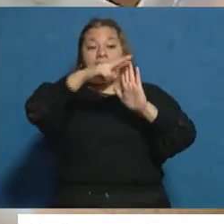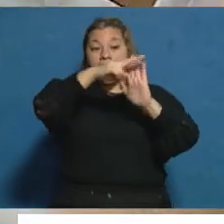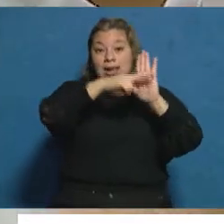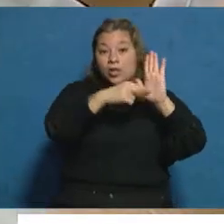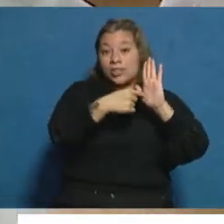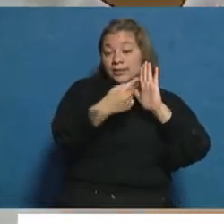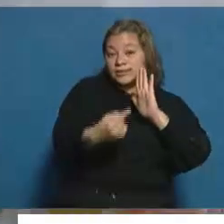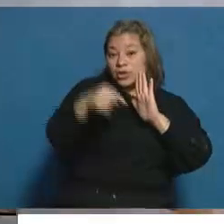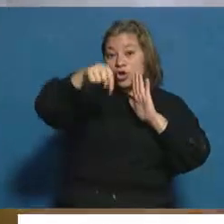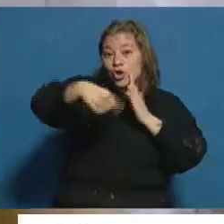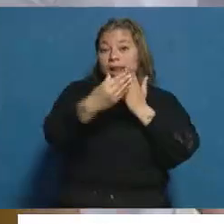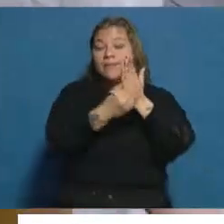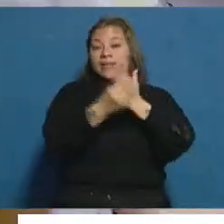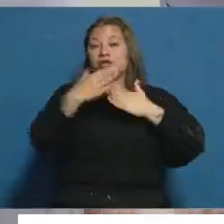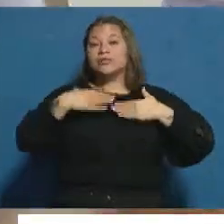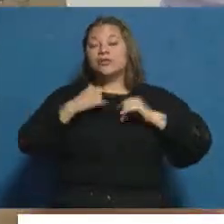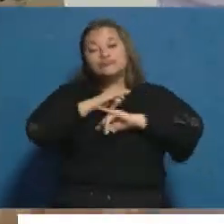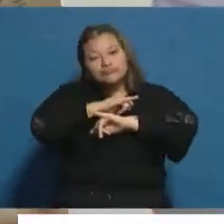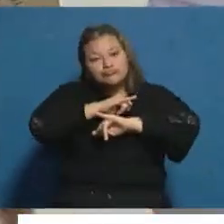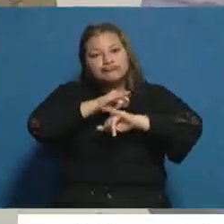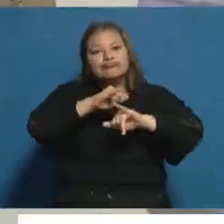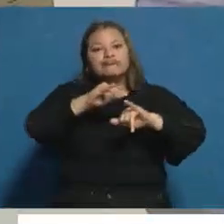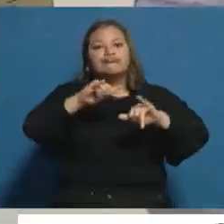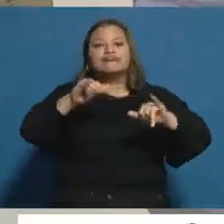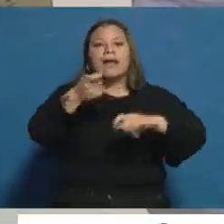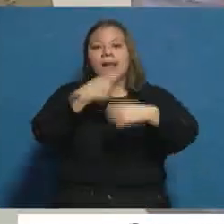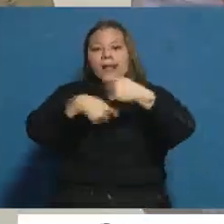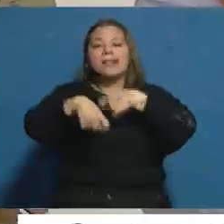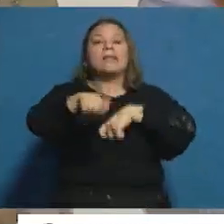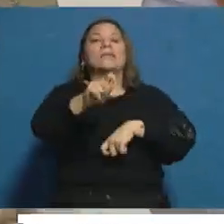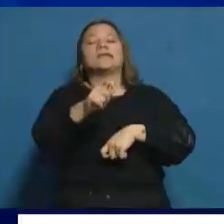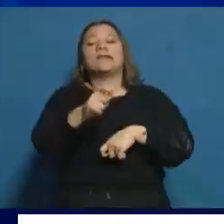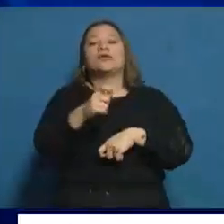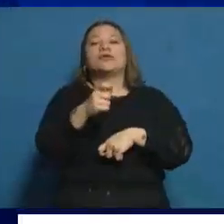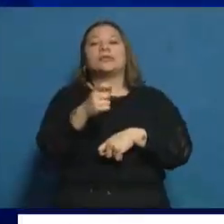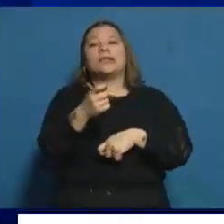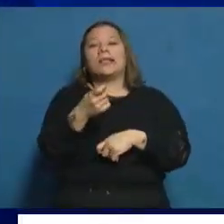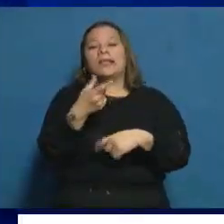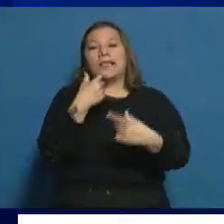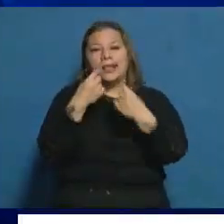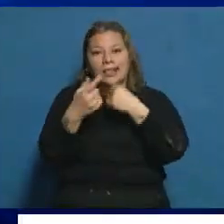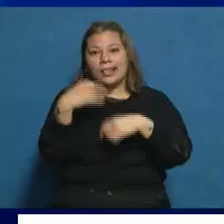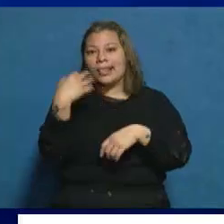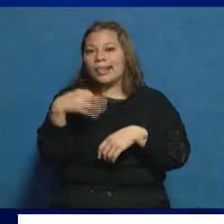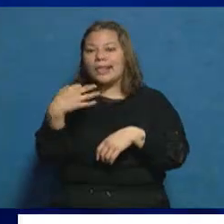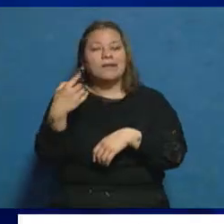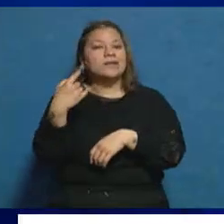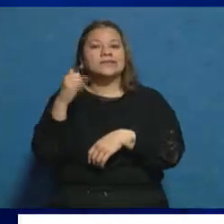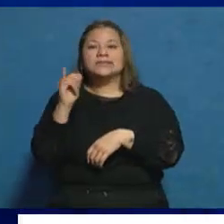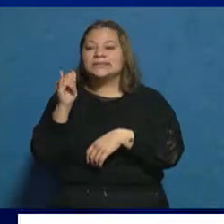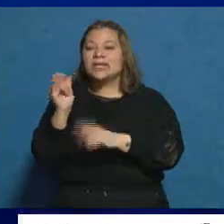publicó hoy el Ministerio de Salud de la Nación, y que la tramitación del reclamo indemnizatorio debe realizarse ante las comisiones